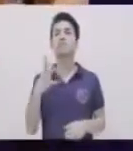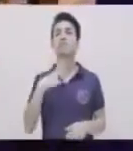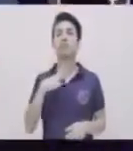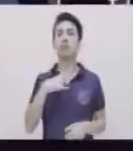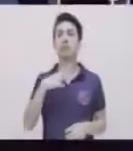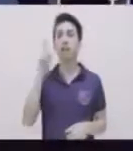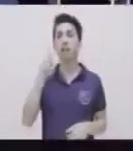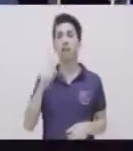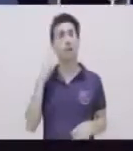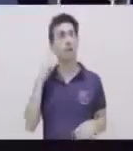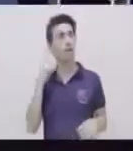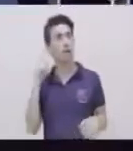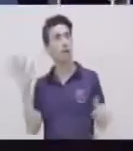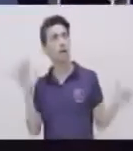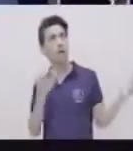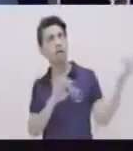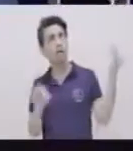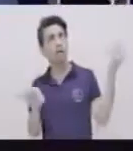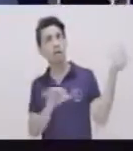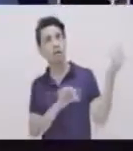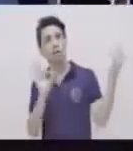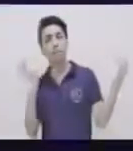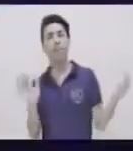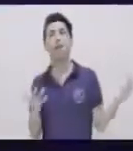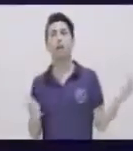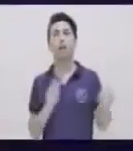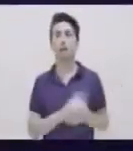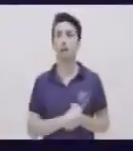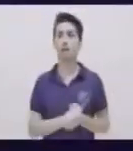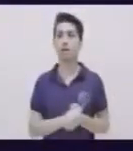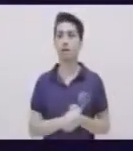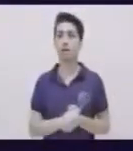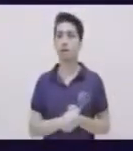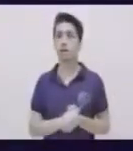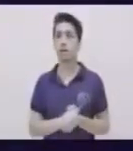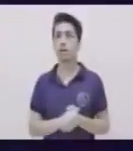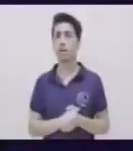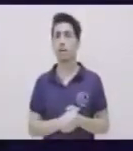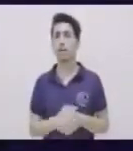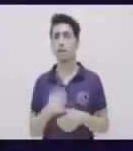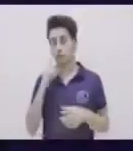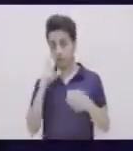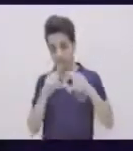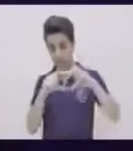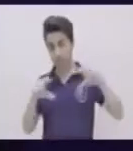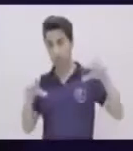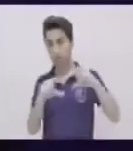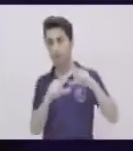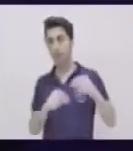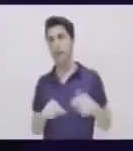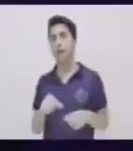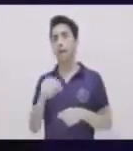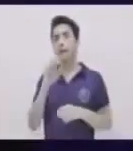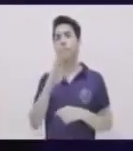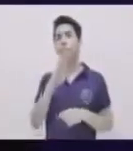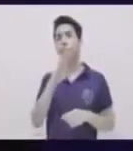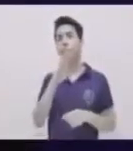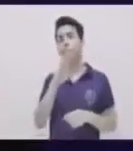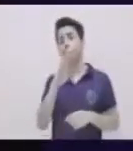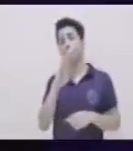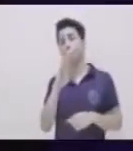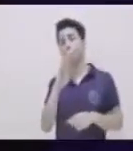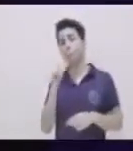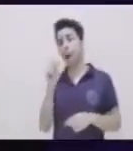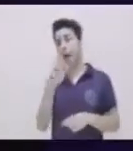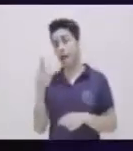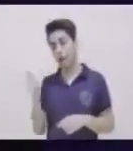otro. Vamos a encontrar unos tornillitos que son afinadores, sirven para afinar el instrumento